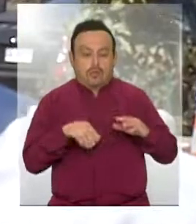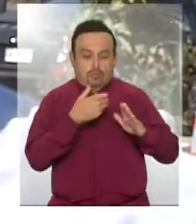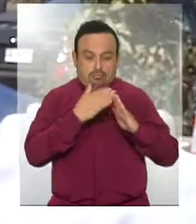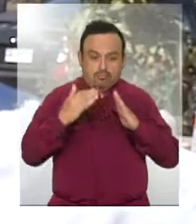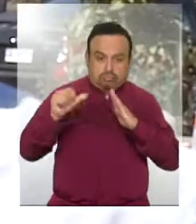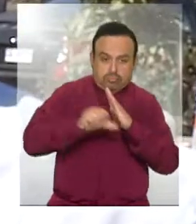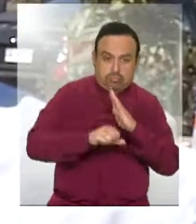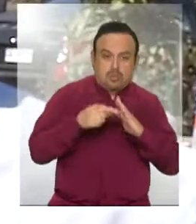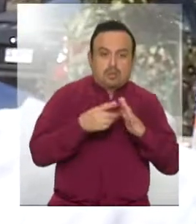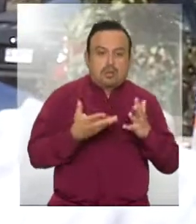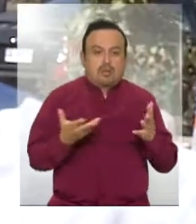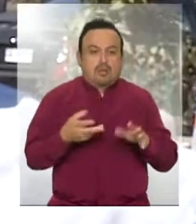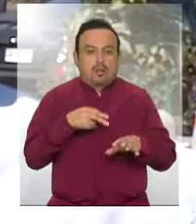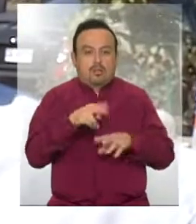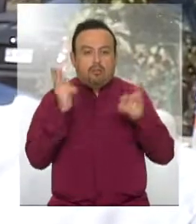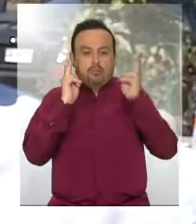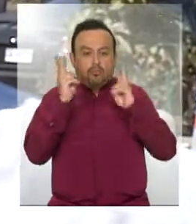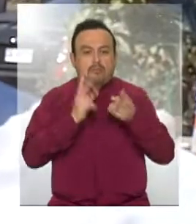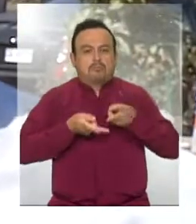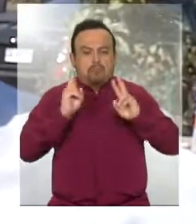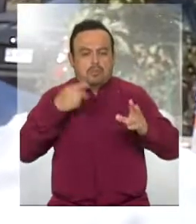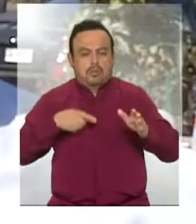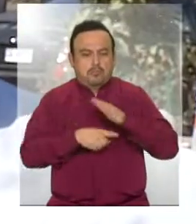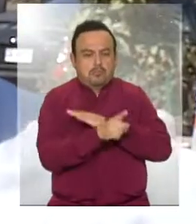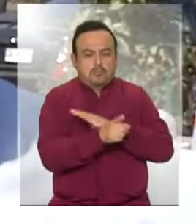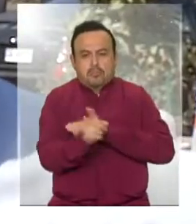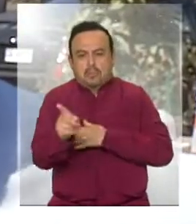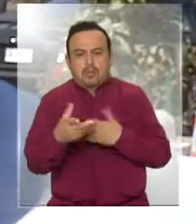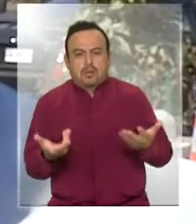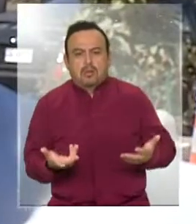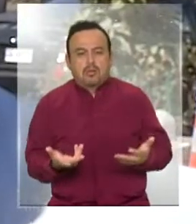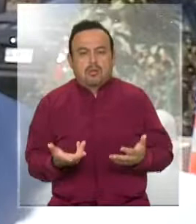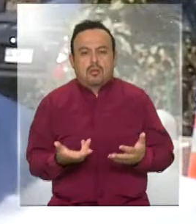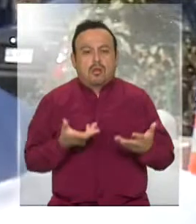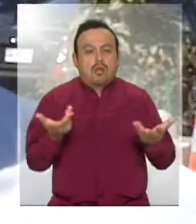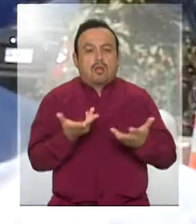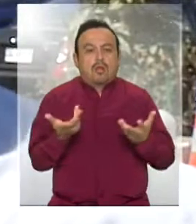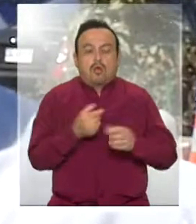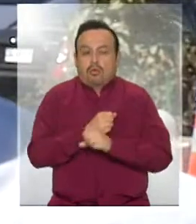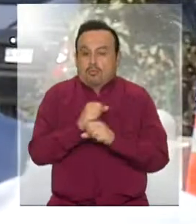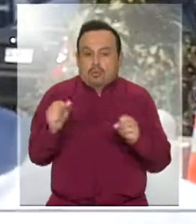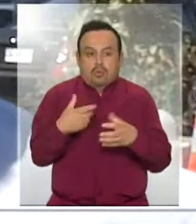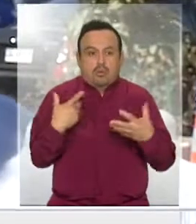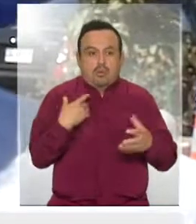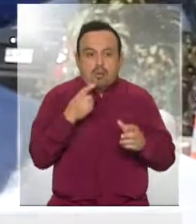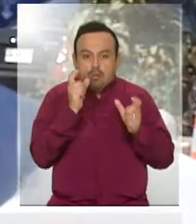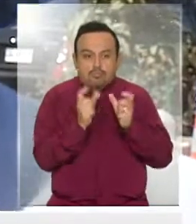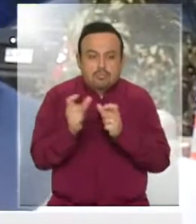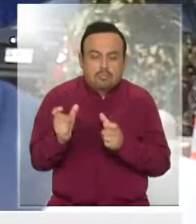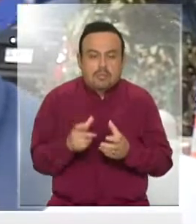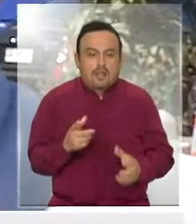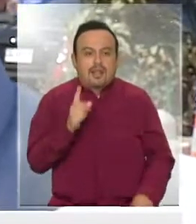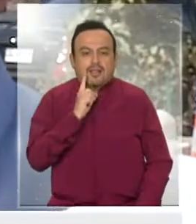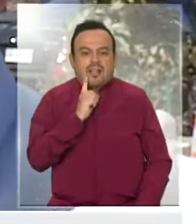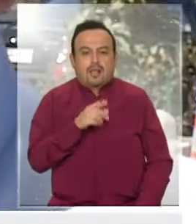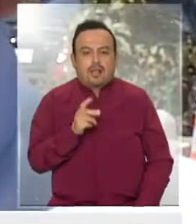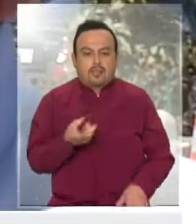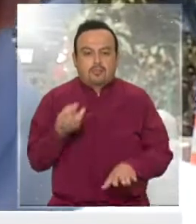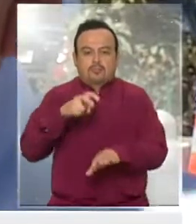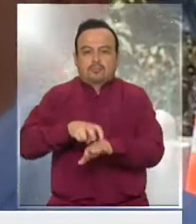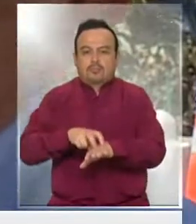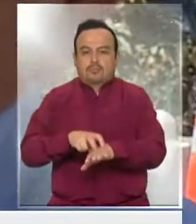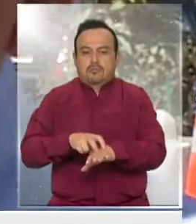si prácticamente el transporte público va a estar permitiendo que entren y salgan las personas y no va a haber abasto de que alguien esté fiscalizando? Porque no creo que alguien esté arriba del